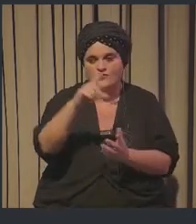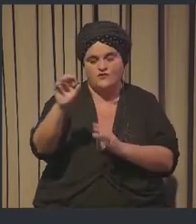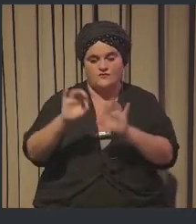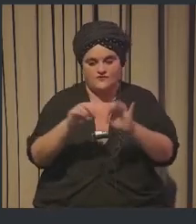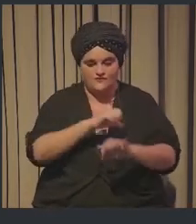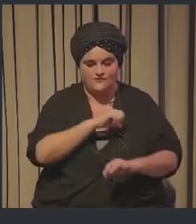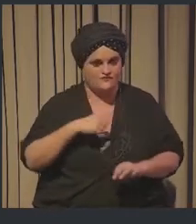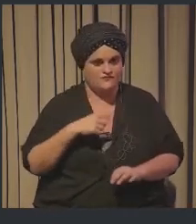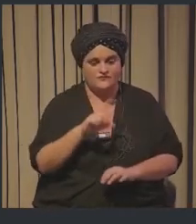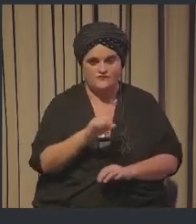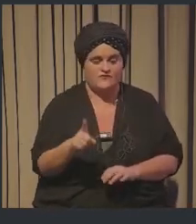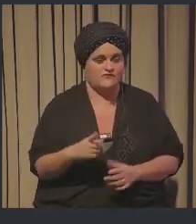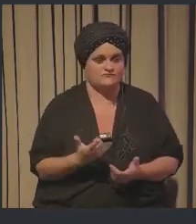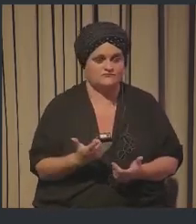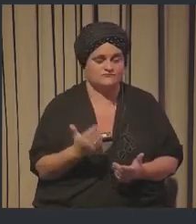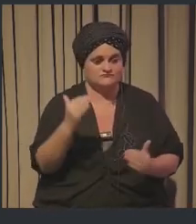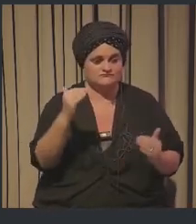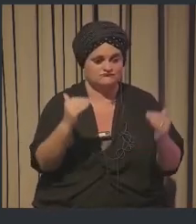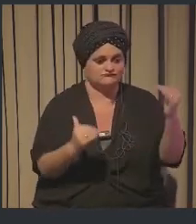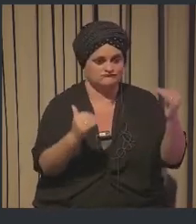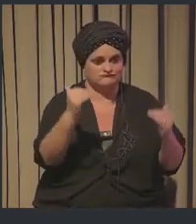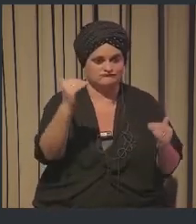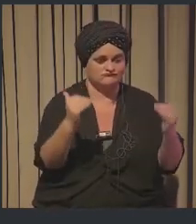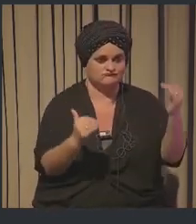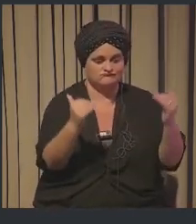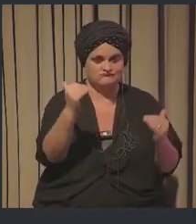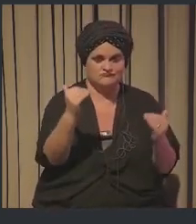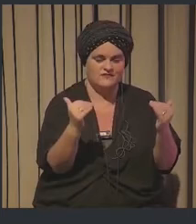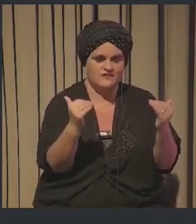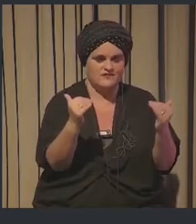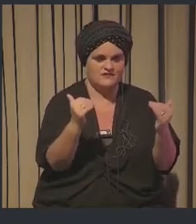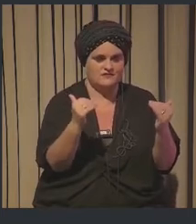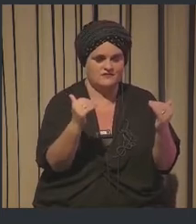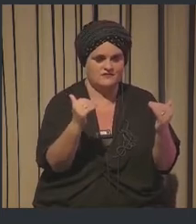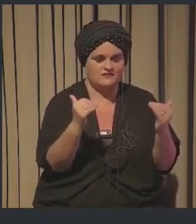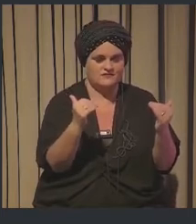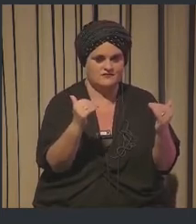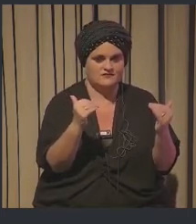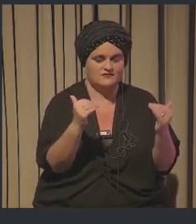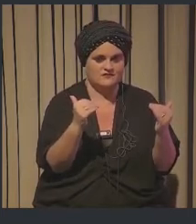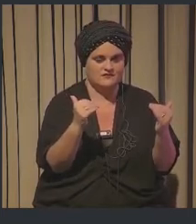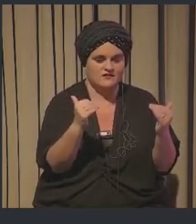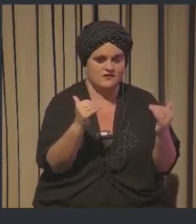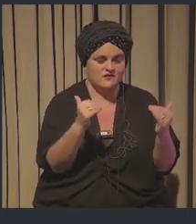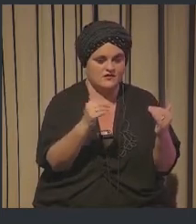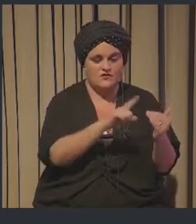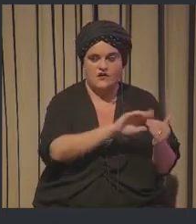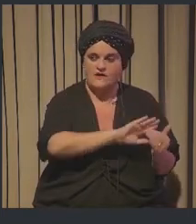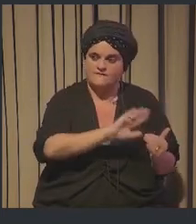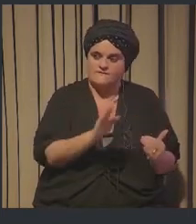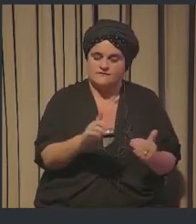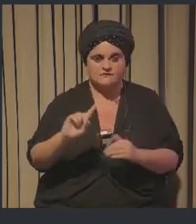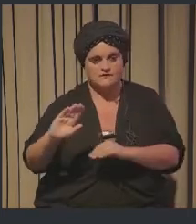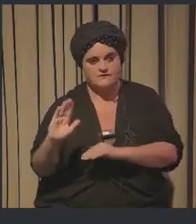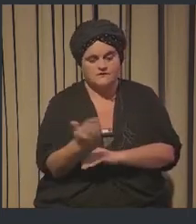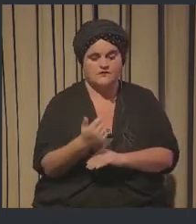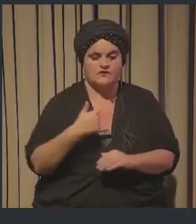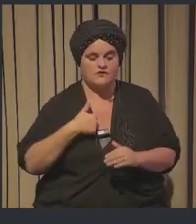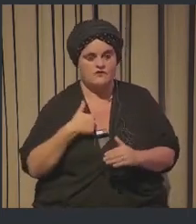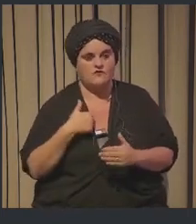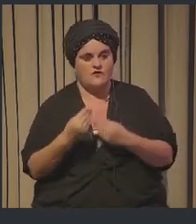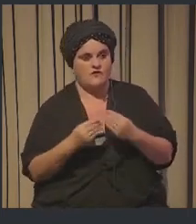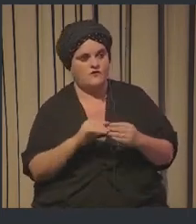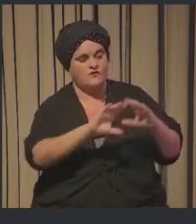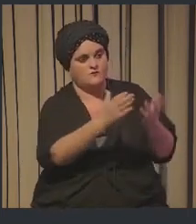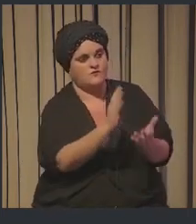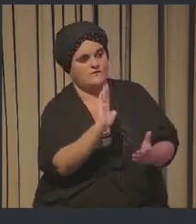nosotros mismos. Siempre es una combinación que afecta recíprocamente a lo demás. Lo que hacemos nosotros afecta al mundo